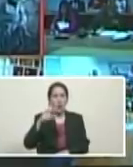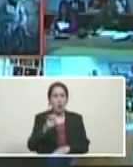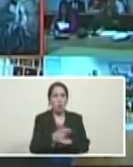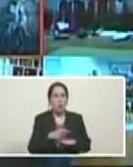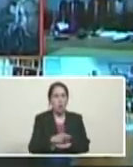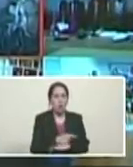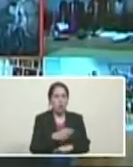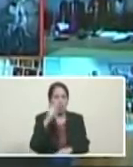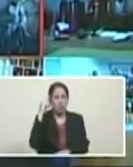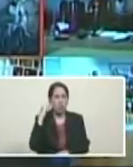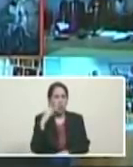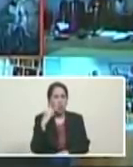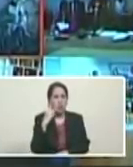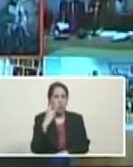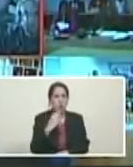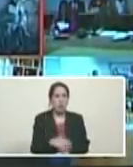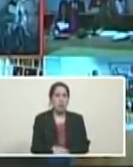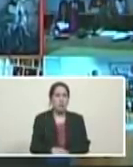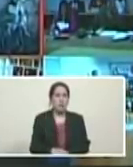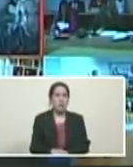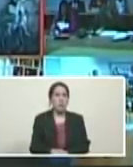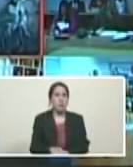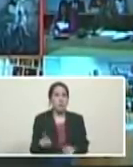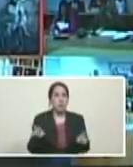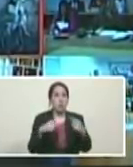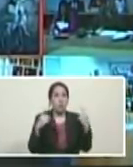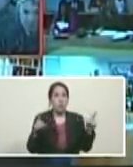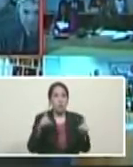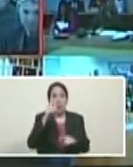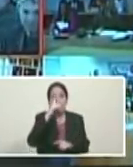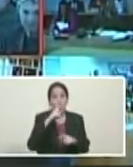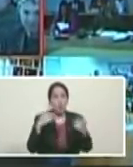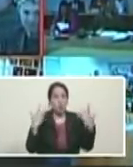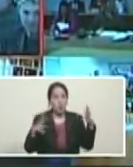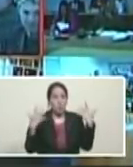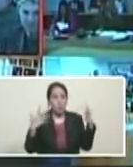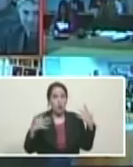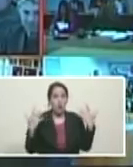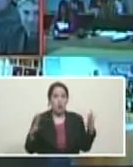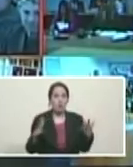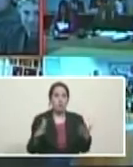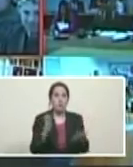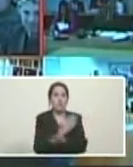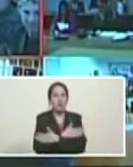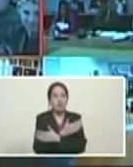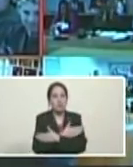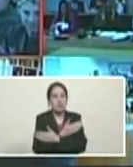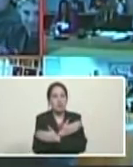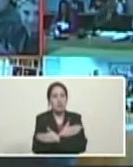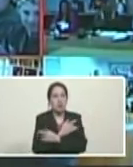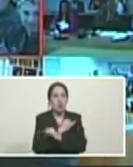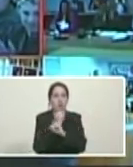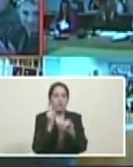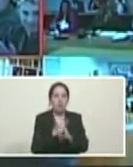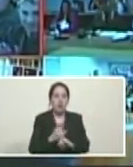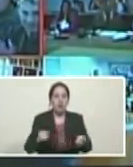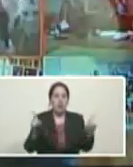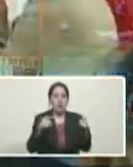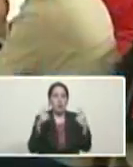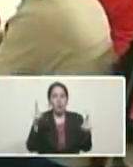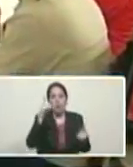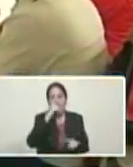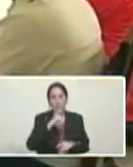justo noguera pietri está de cumpleaños nuestro aplauso nuestras felicitaciones feliz cumpleaños querido